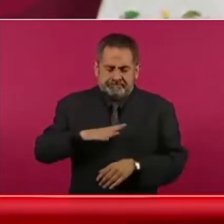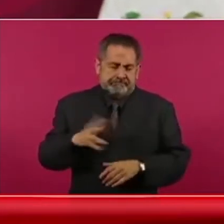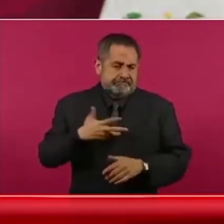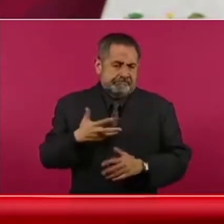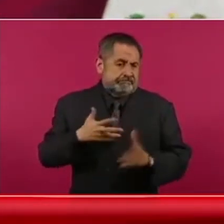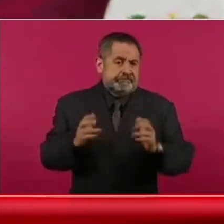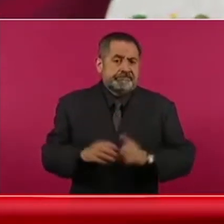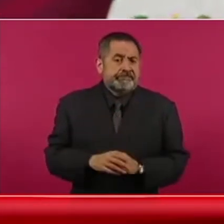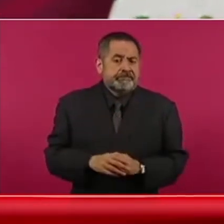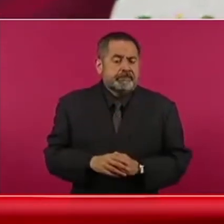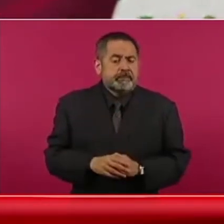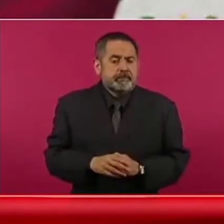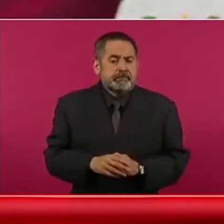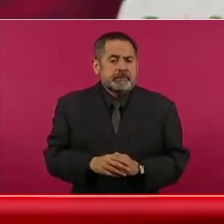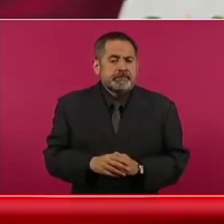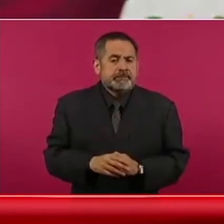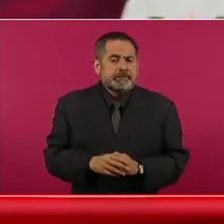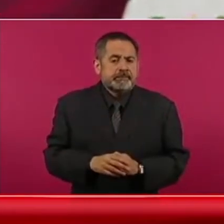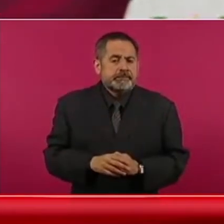es